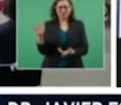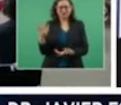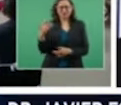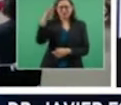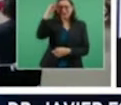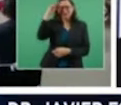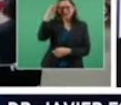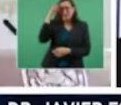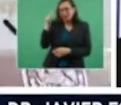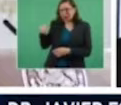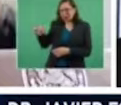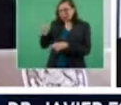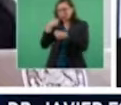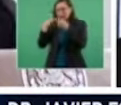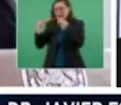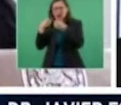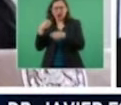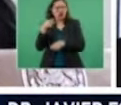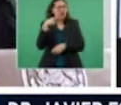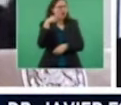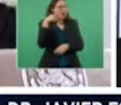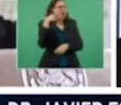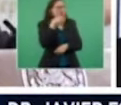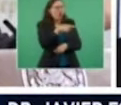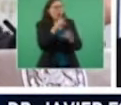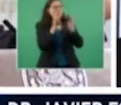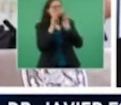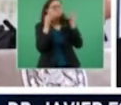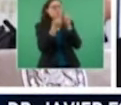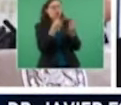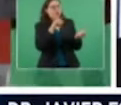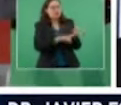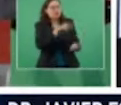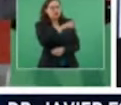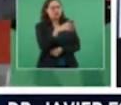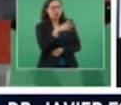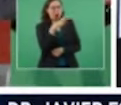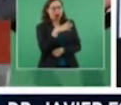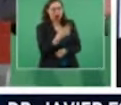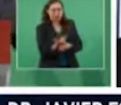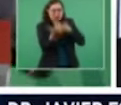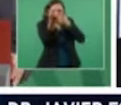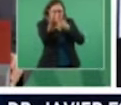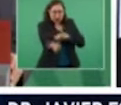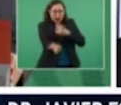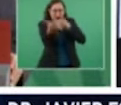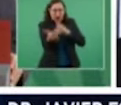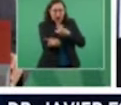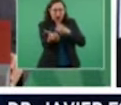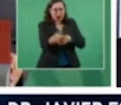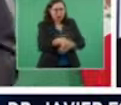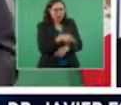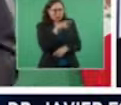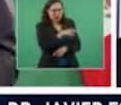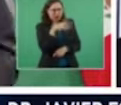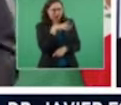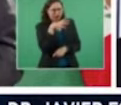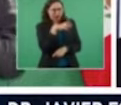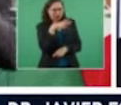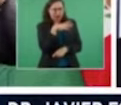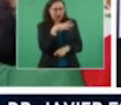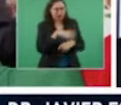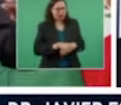gobierno no se debería gestionar con acciones represivas o punitivas por parte del Estado, sino mediante la presencia de otro